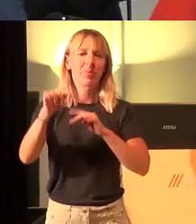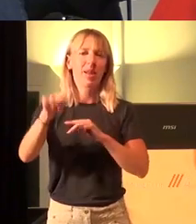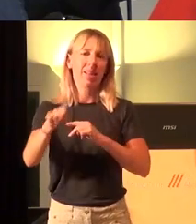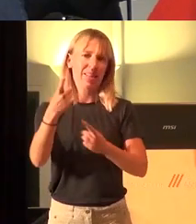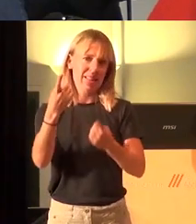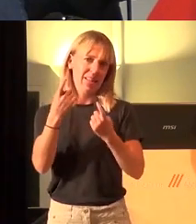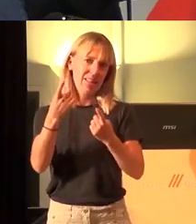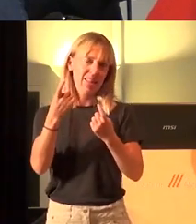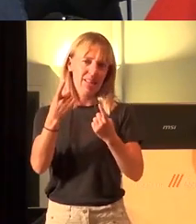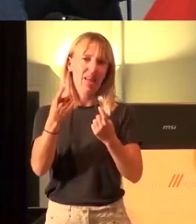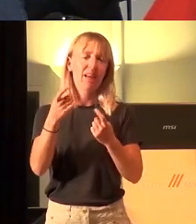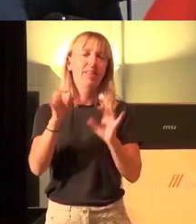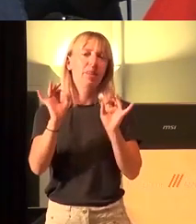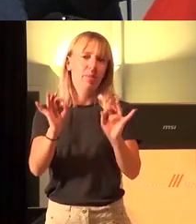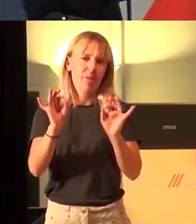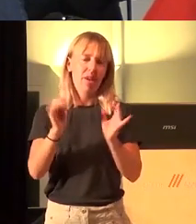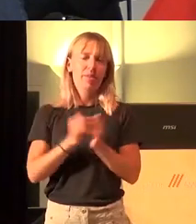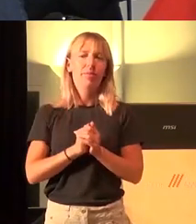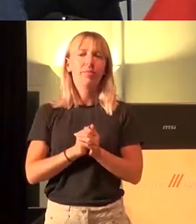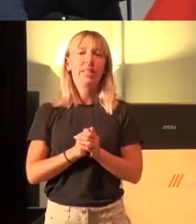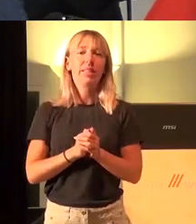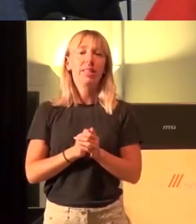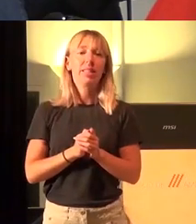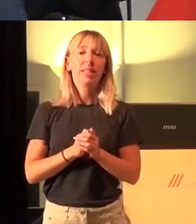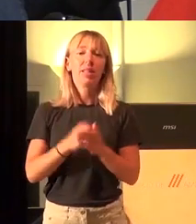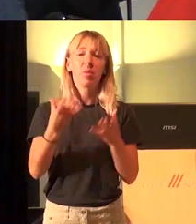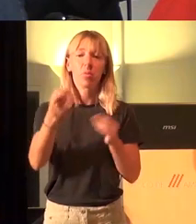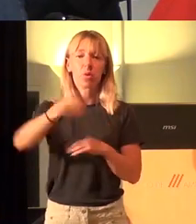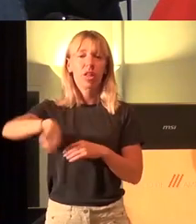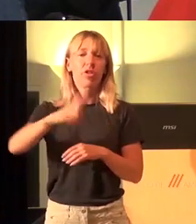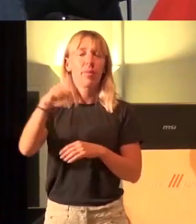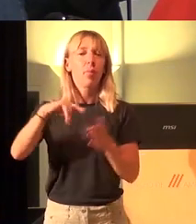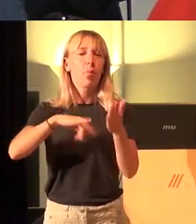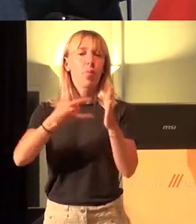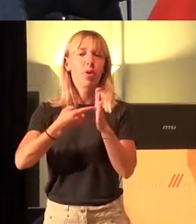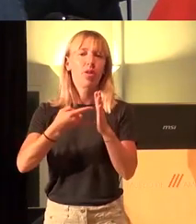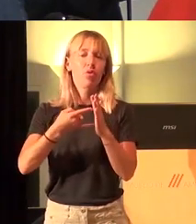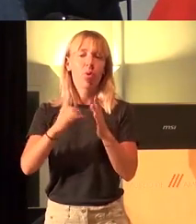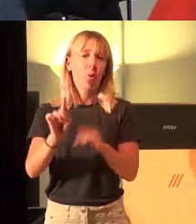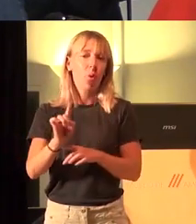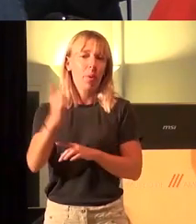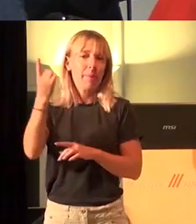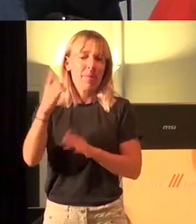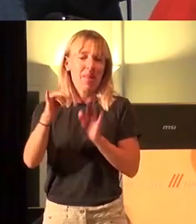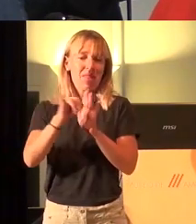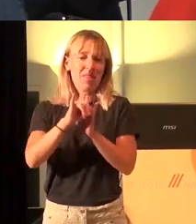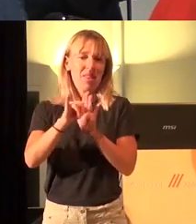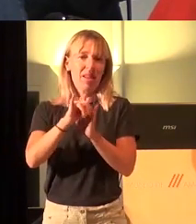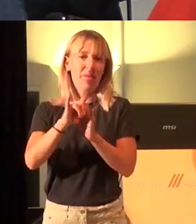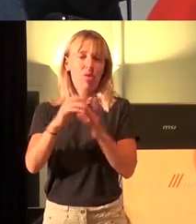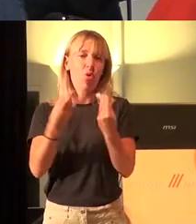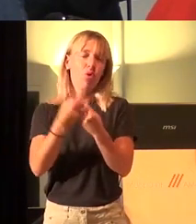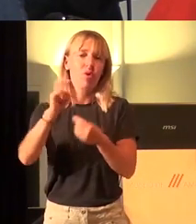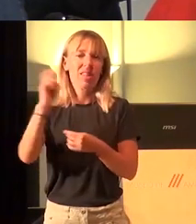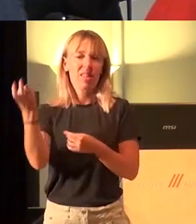esas necesidades especiales. Y para muchos de ellos estos proyectos son su primer acercamiento con la